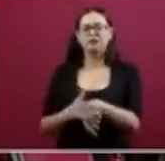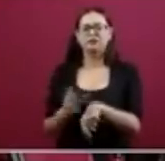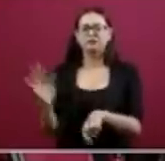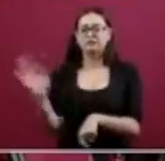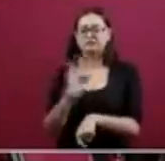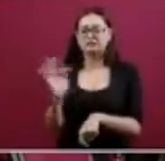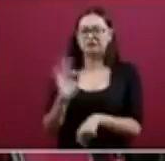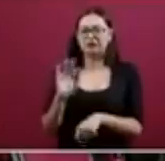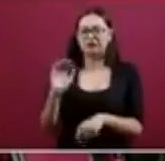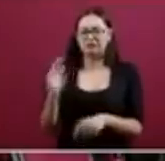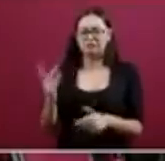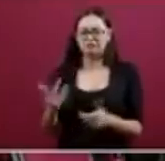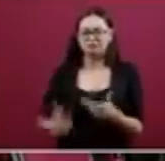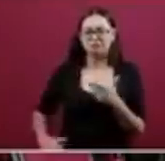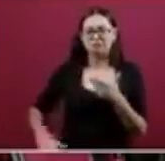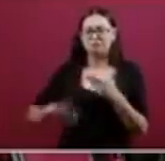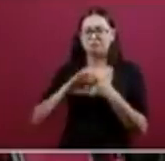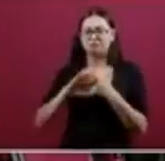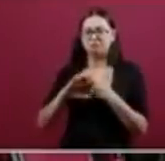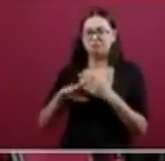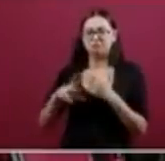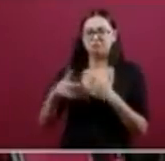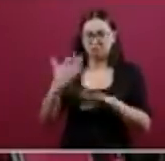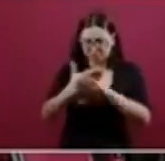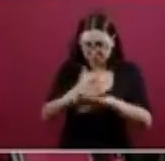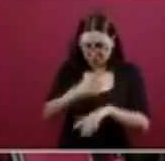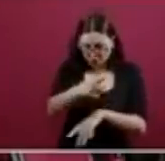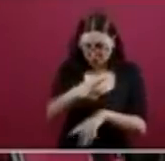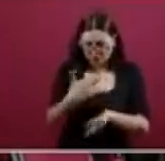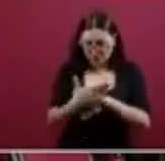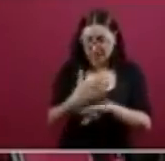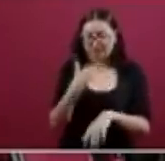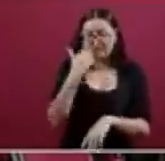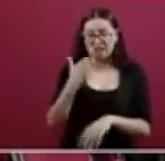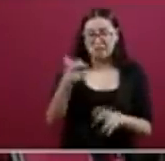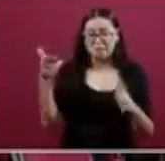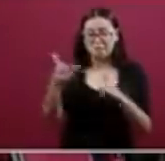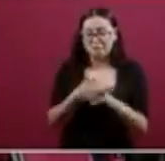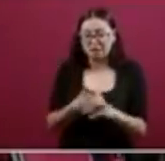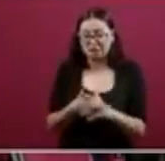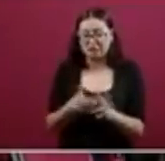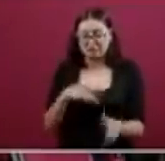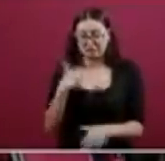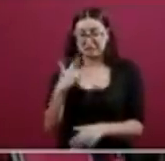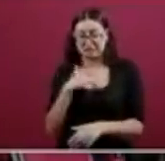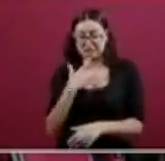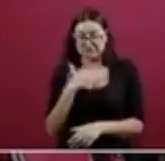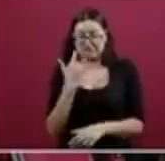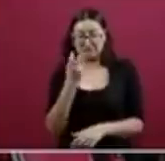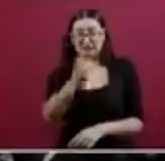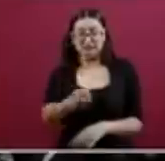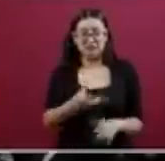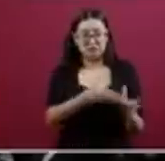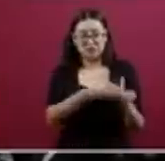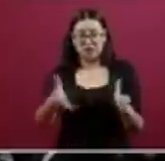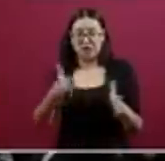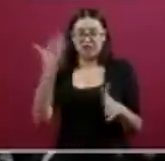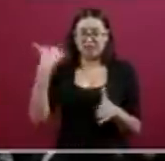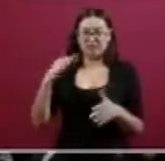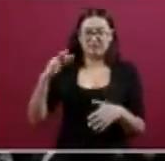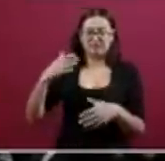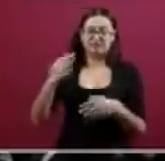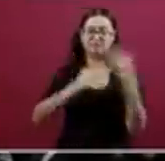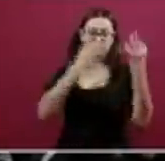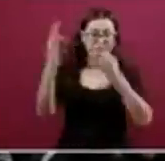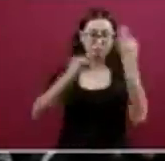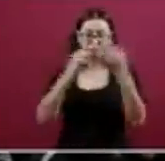su persona en campaña, si fue así, si en algún momento usted sintió amenazada su seguridad durante campaña y si la ha